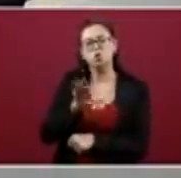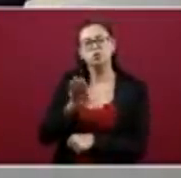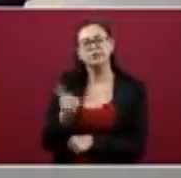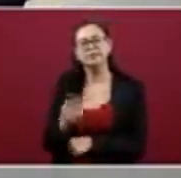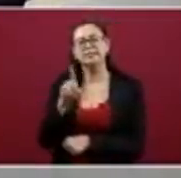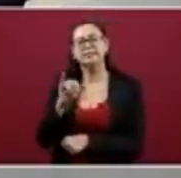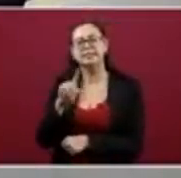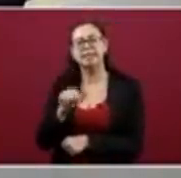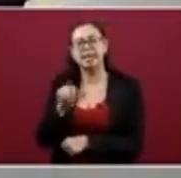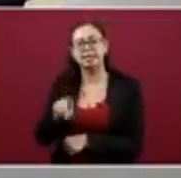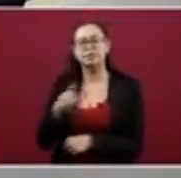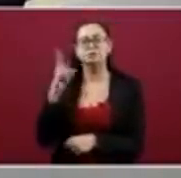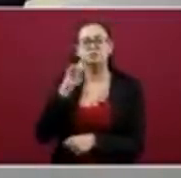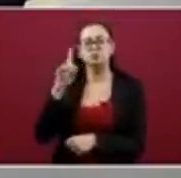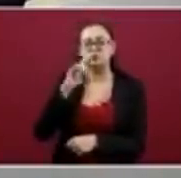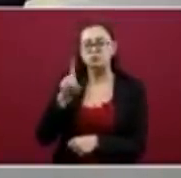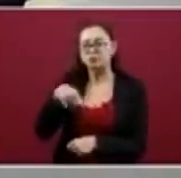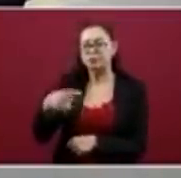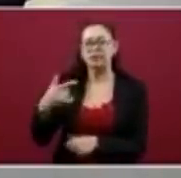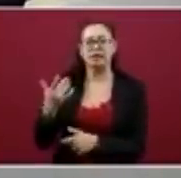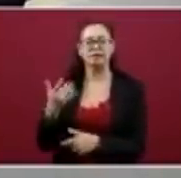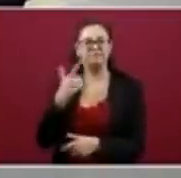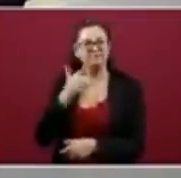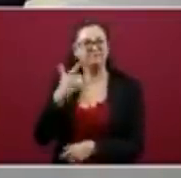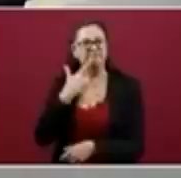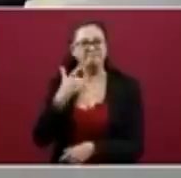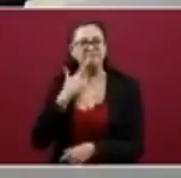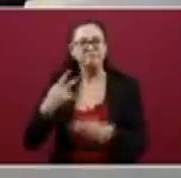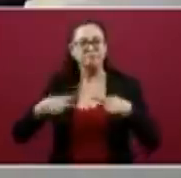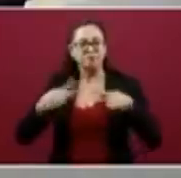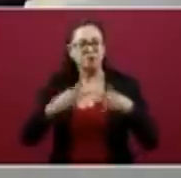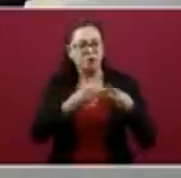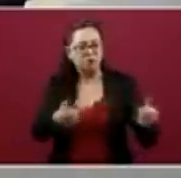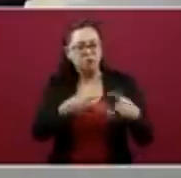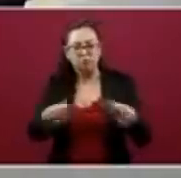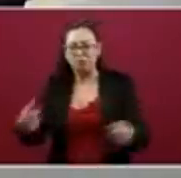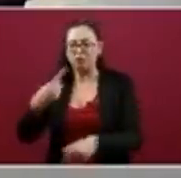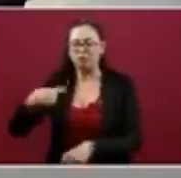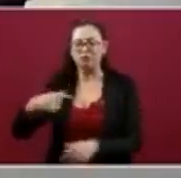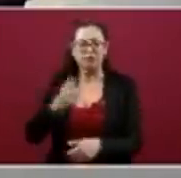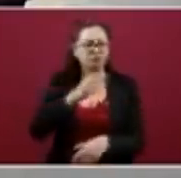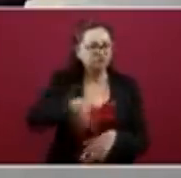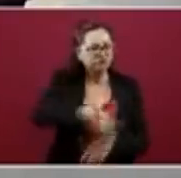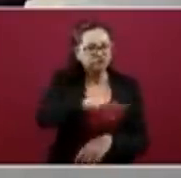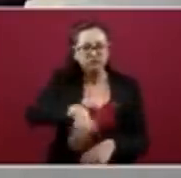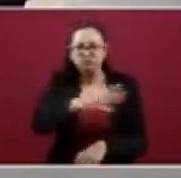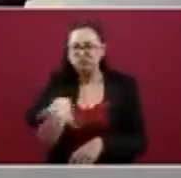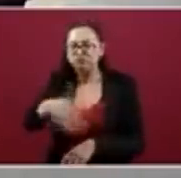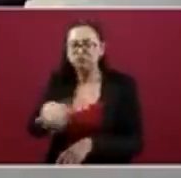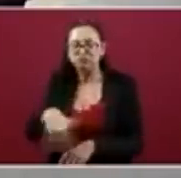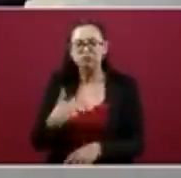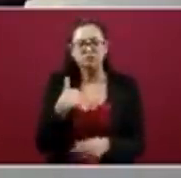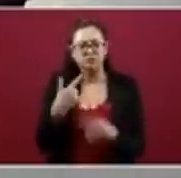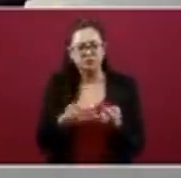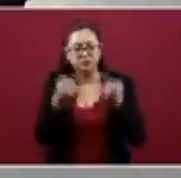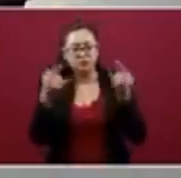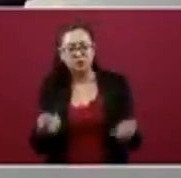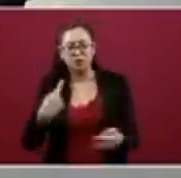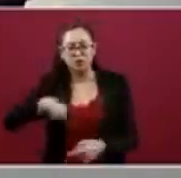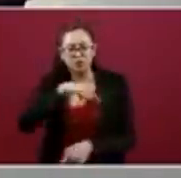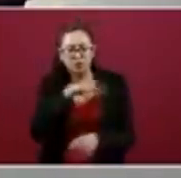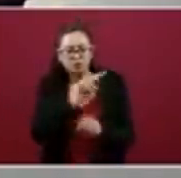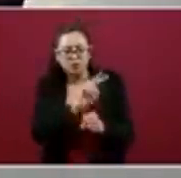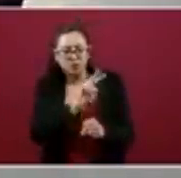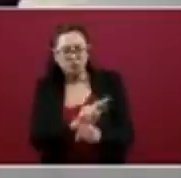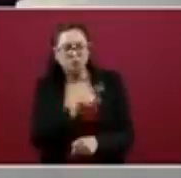mujeres más prominentes en cuanto a búsqueda de desaparecidos, el colectivo Solecito. Mirando a su caso, es claro que hay evidencias muy claras